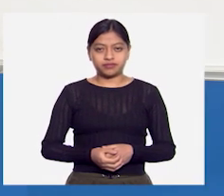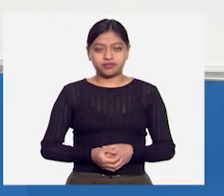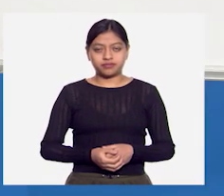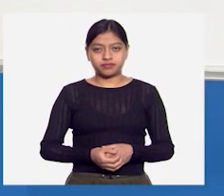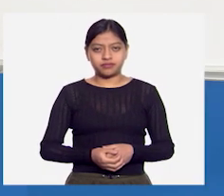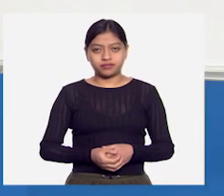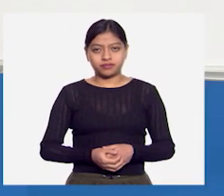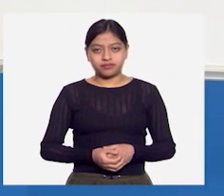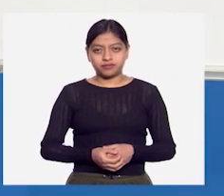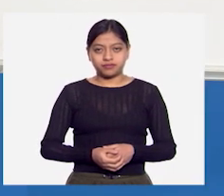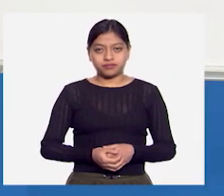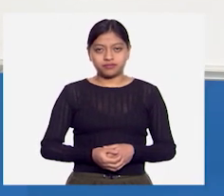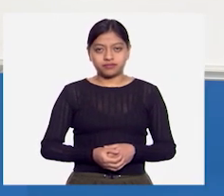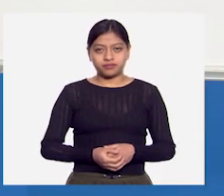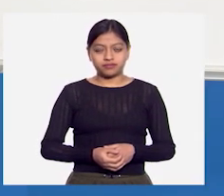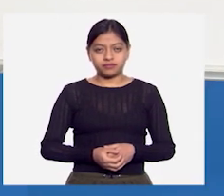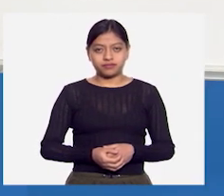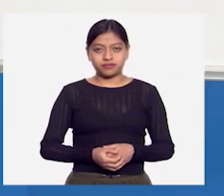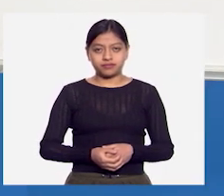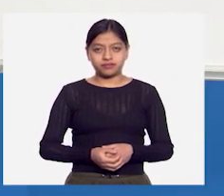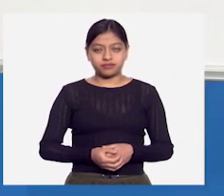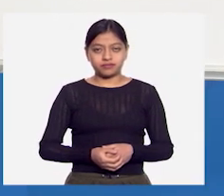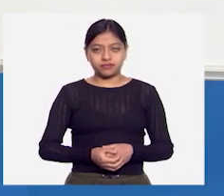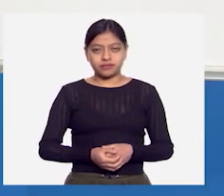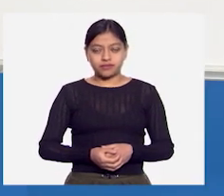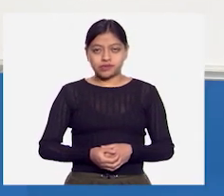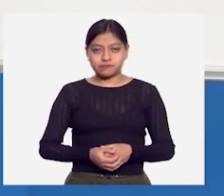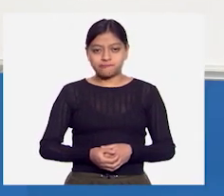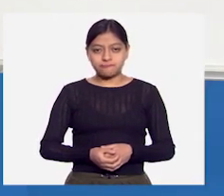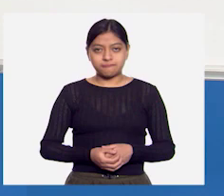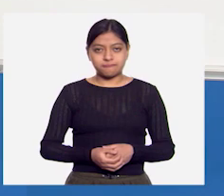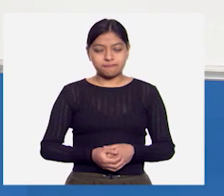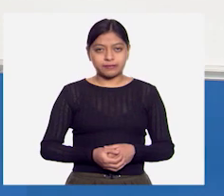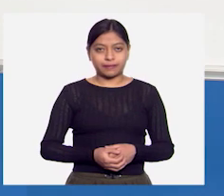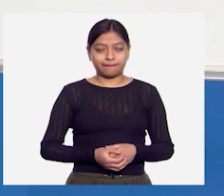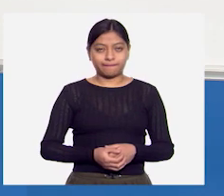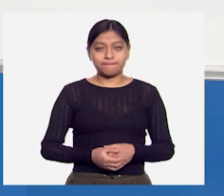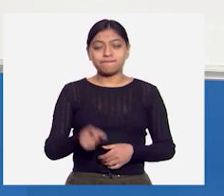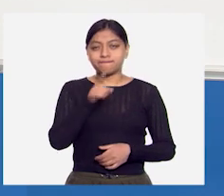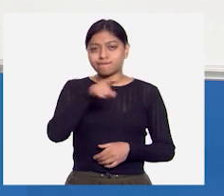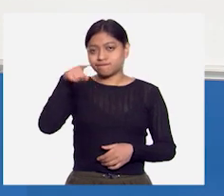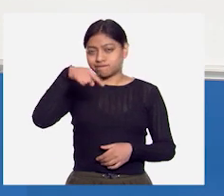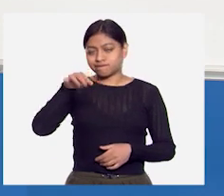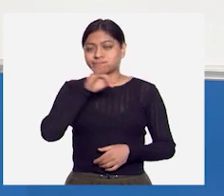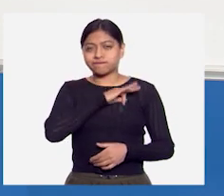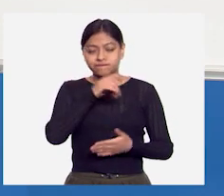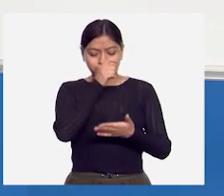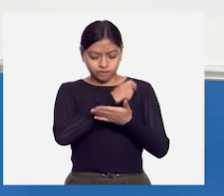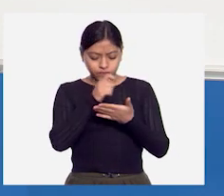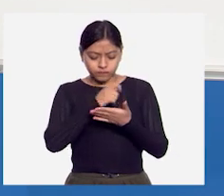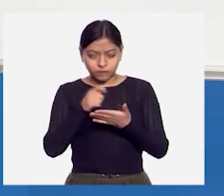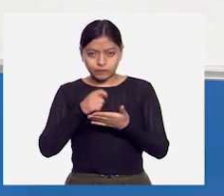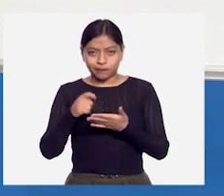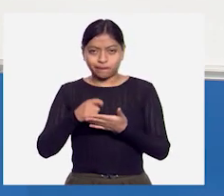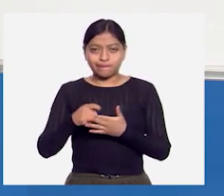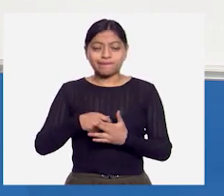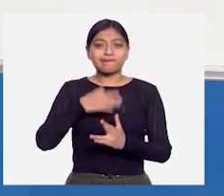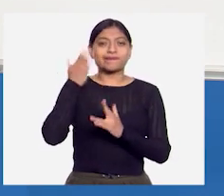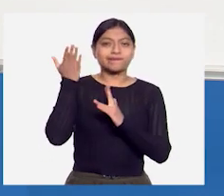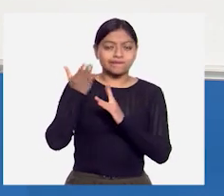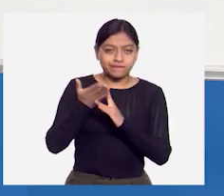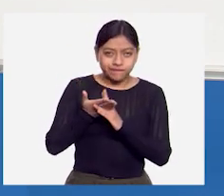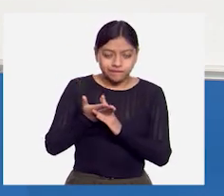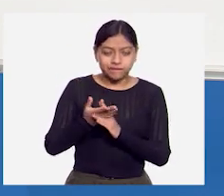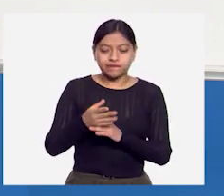Apoyándonos en la tabla que se elaboró, vamos a anotar los valores de las medidas de tendencia al lugar, tendencia central en el lugar